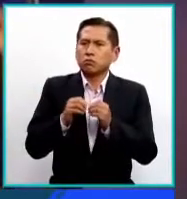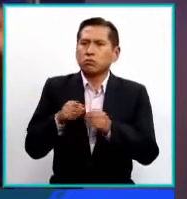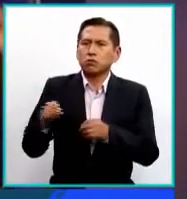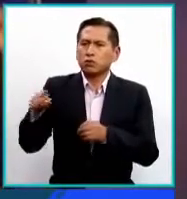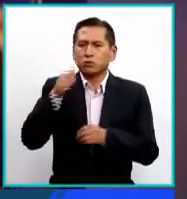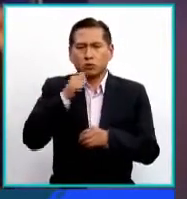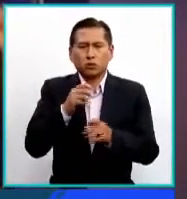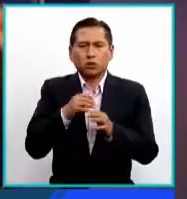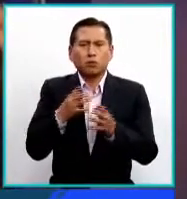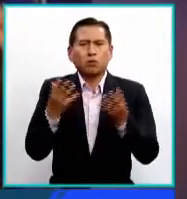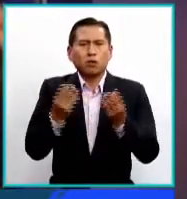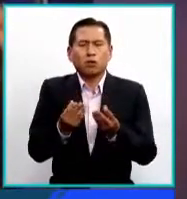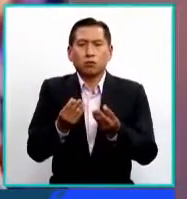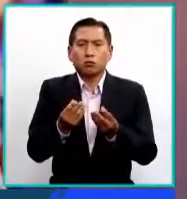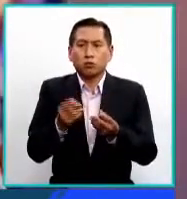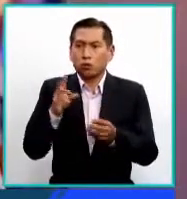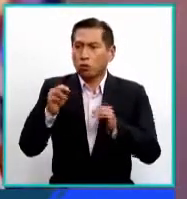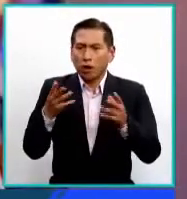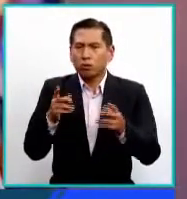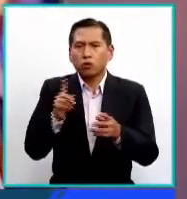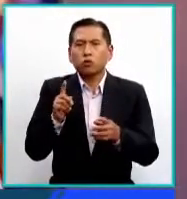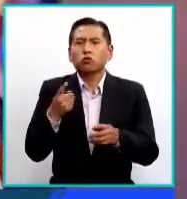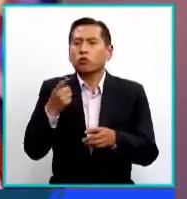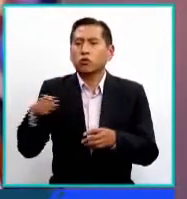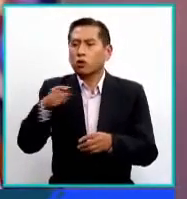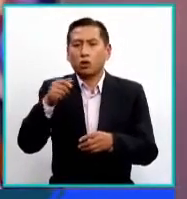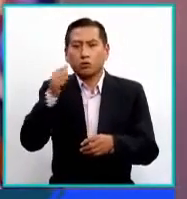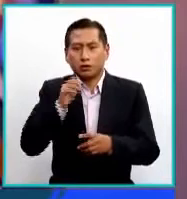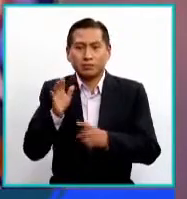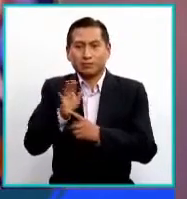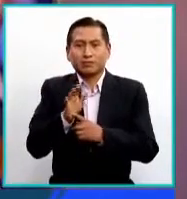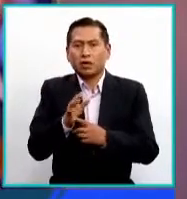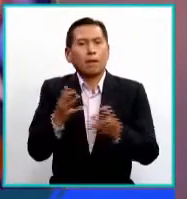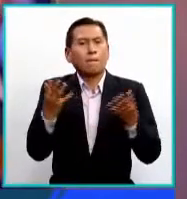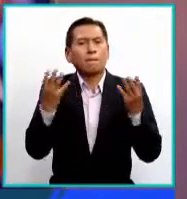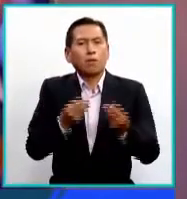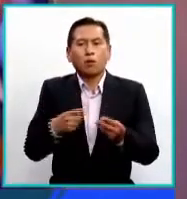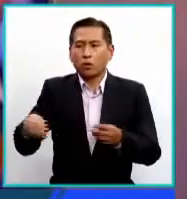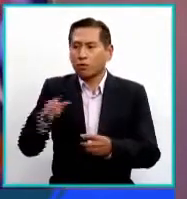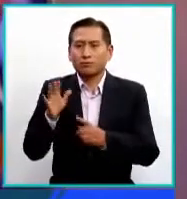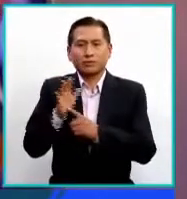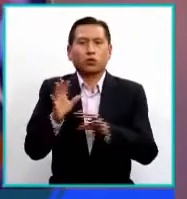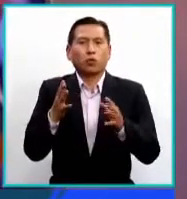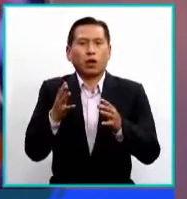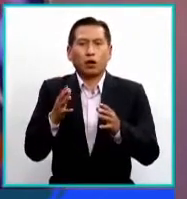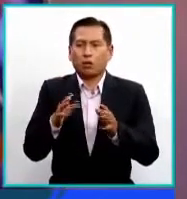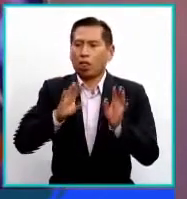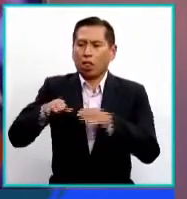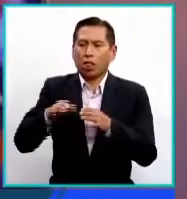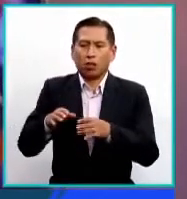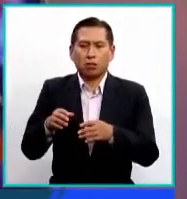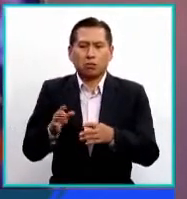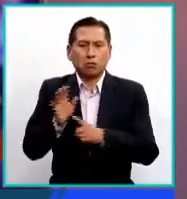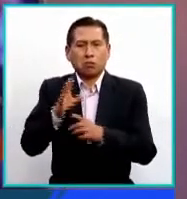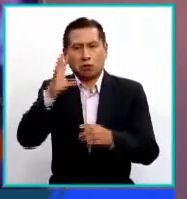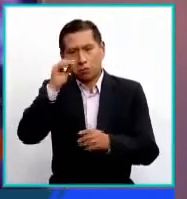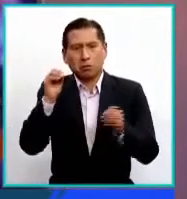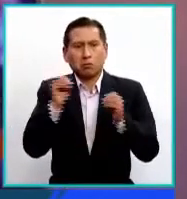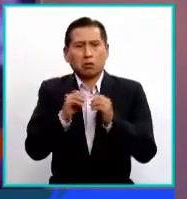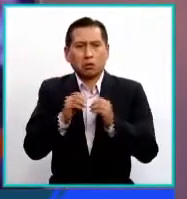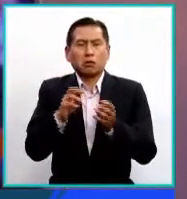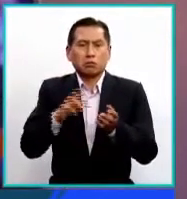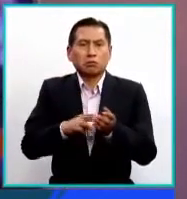las quenistas. No es que no haya, sino que no hay las oportunidades o plataformas para mostrarlas, ¿no? Uh-huh. Para que muestren